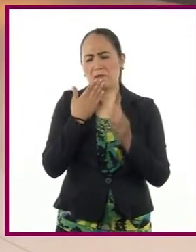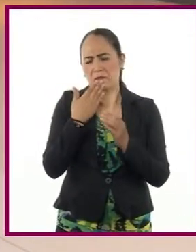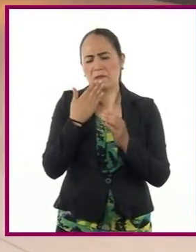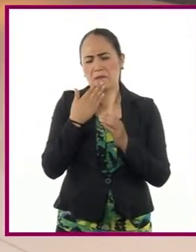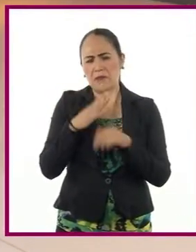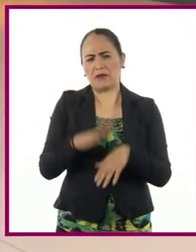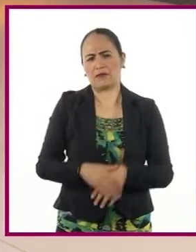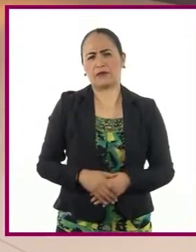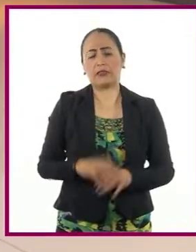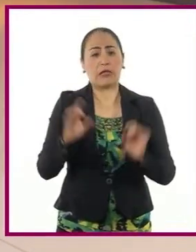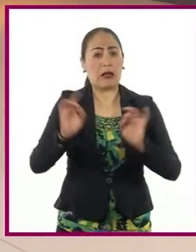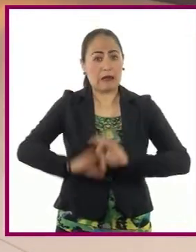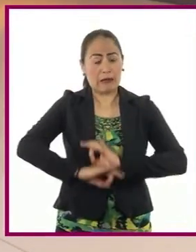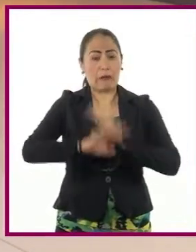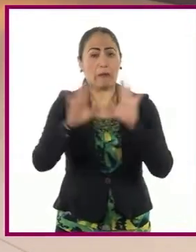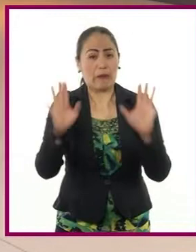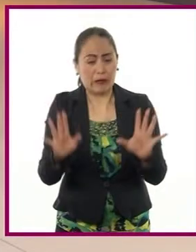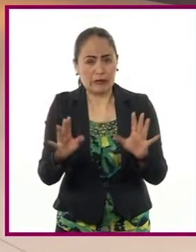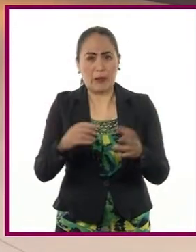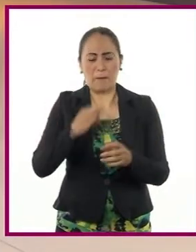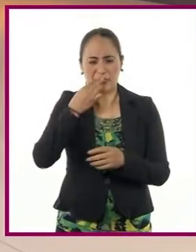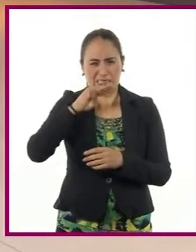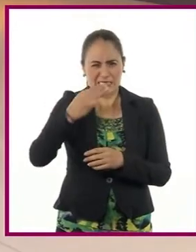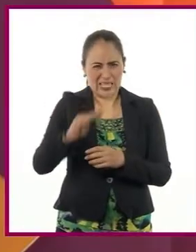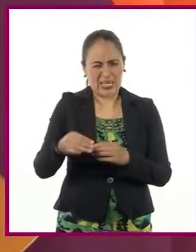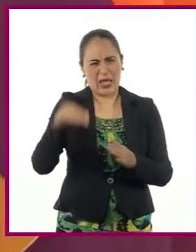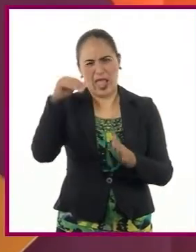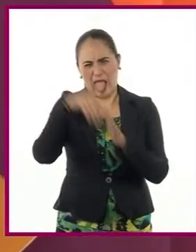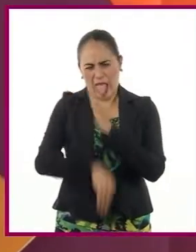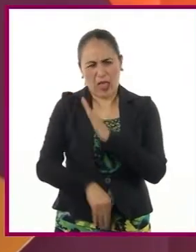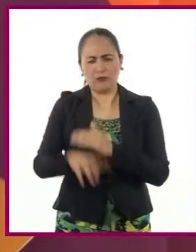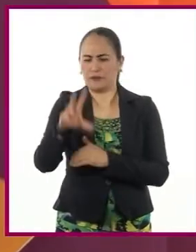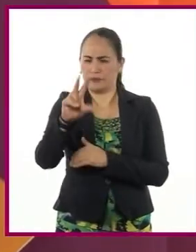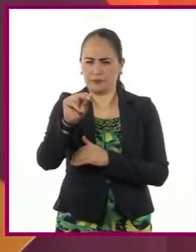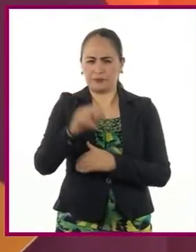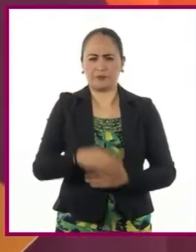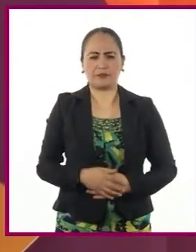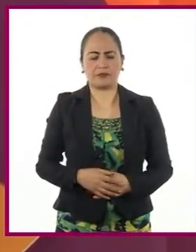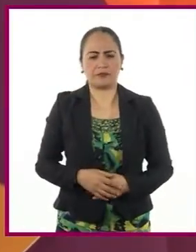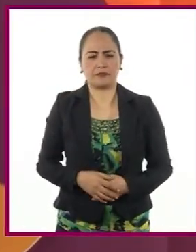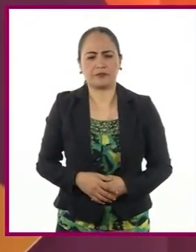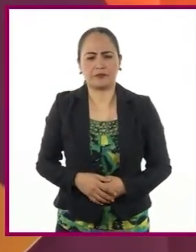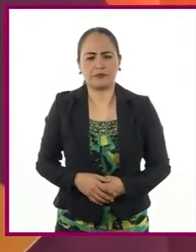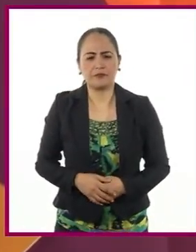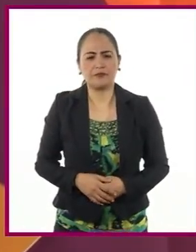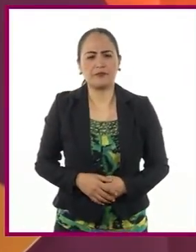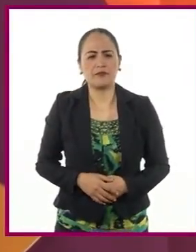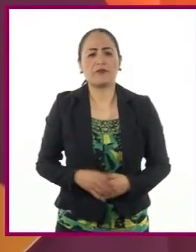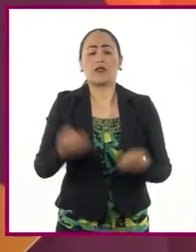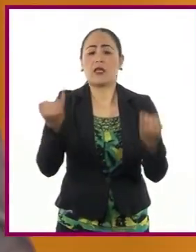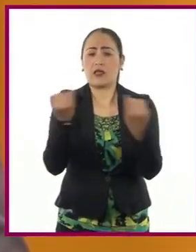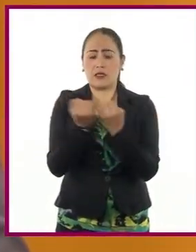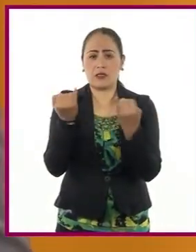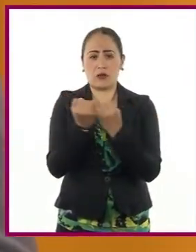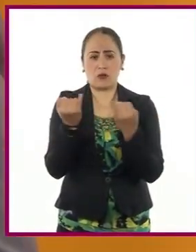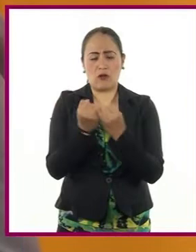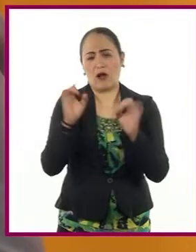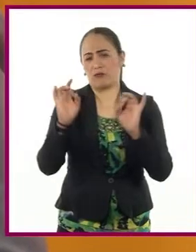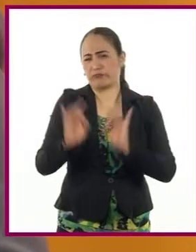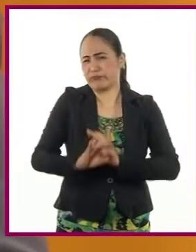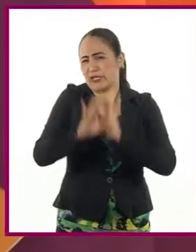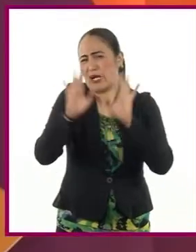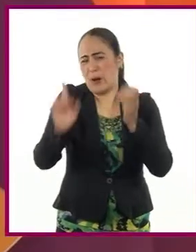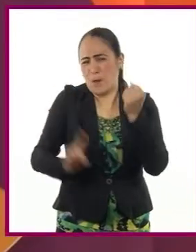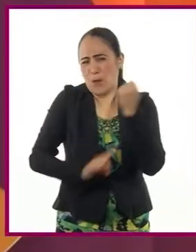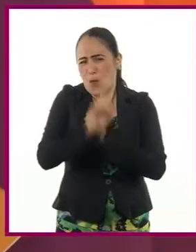ello evitan que se tergiverse el mensaje. También es muy importante tener en cuenta que en un conflicto por lo general se